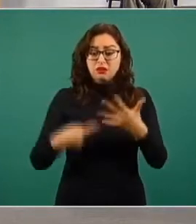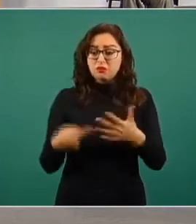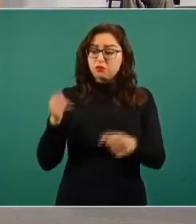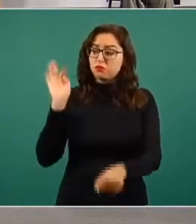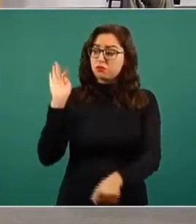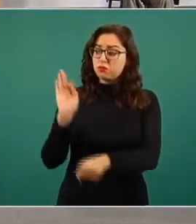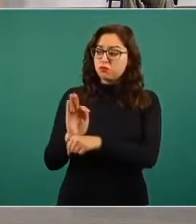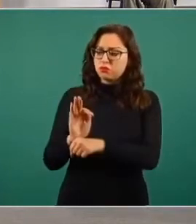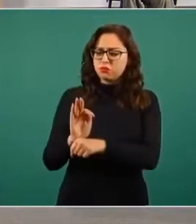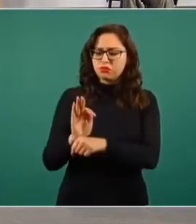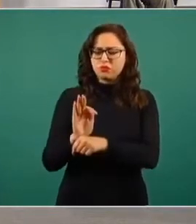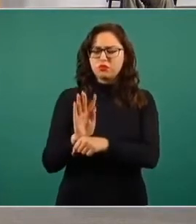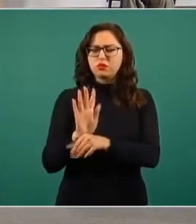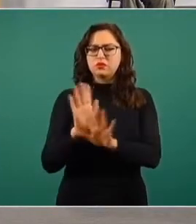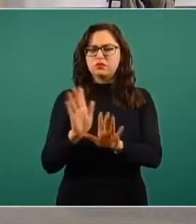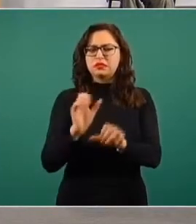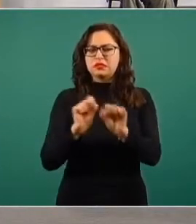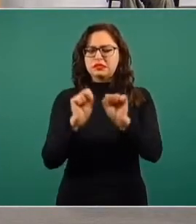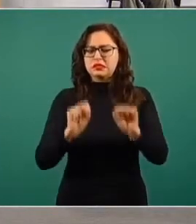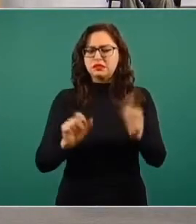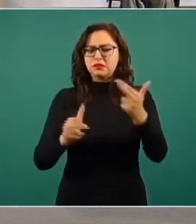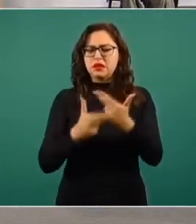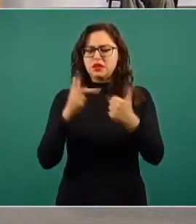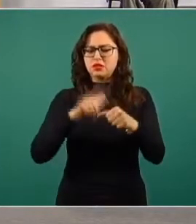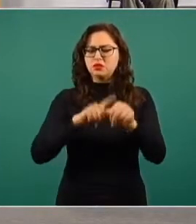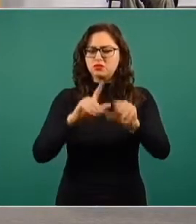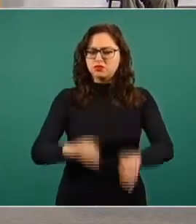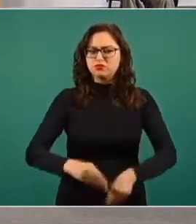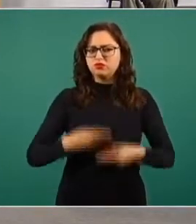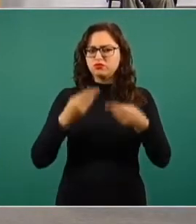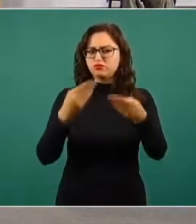Nacional y